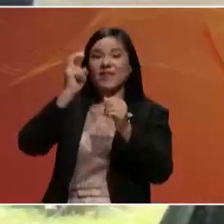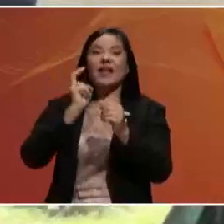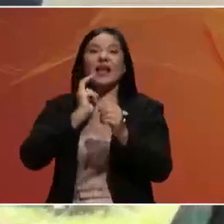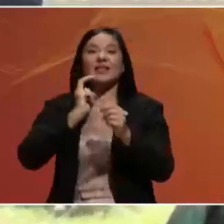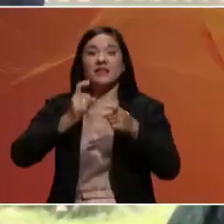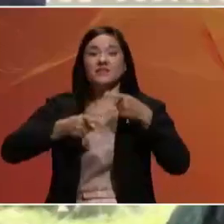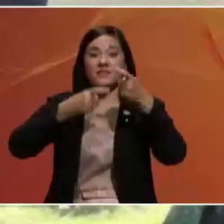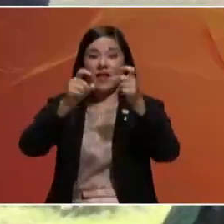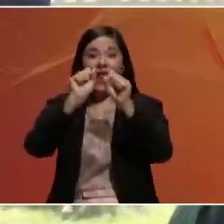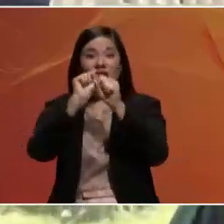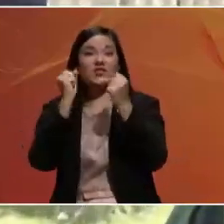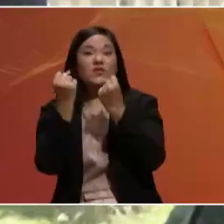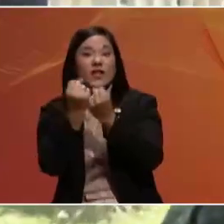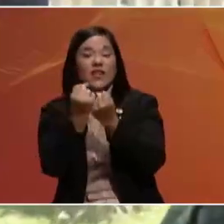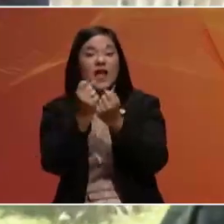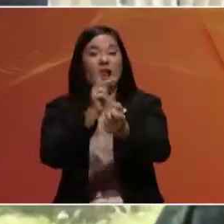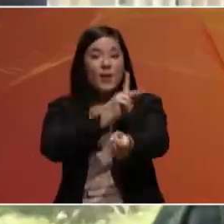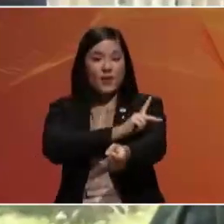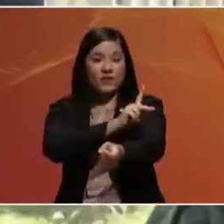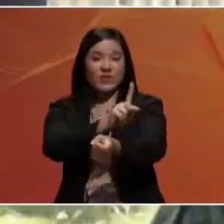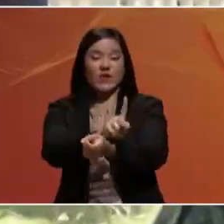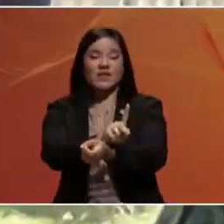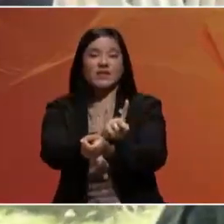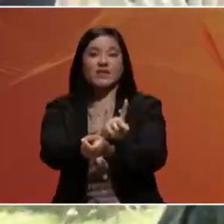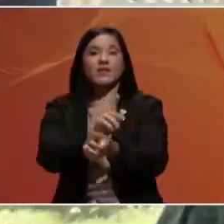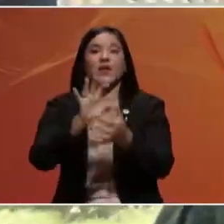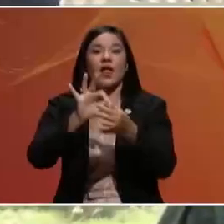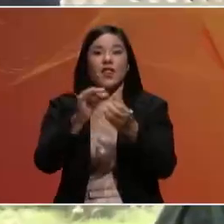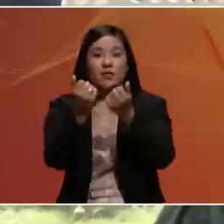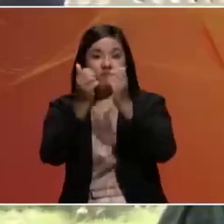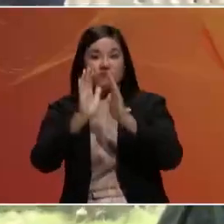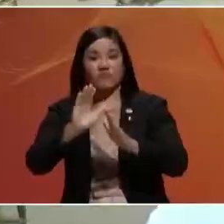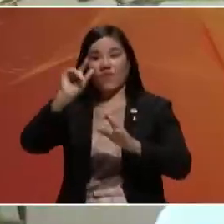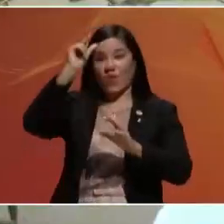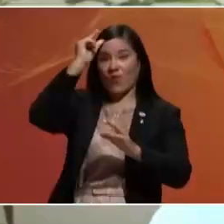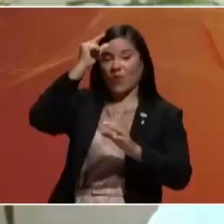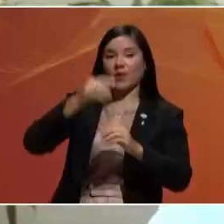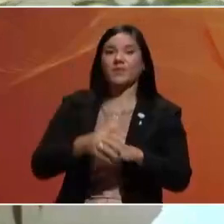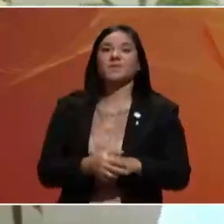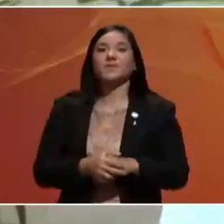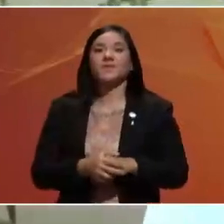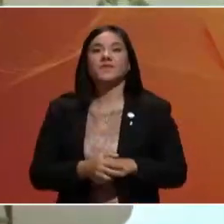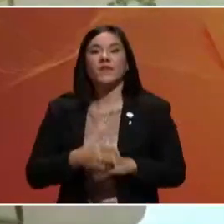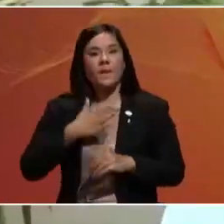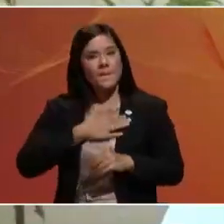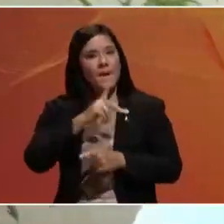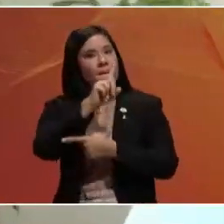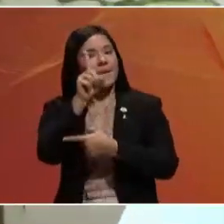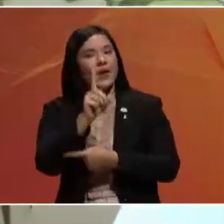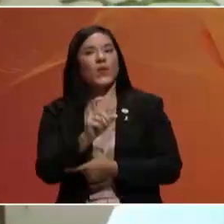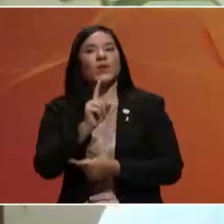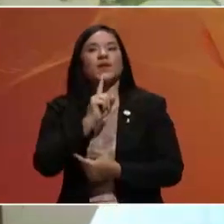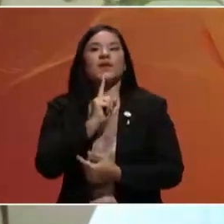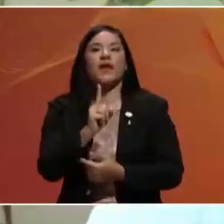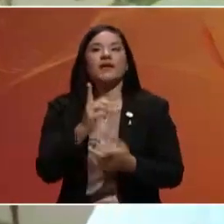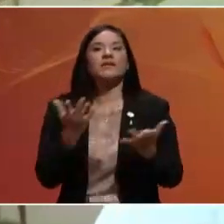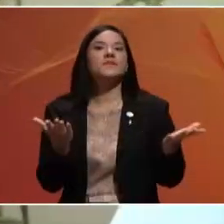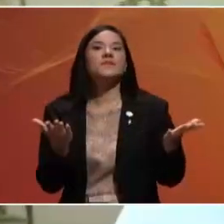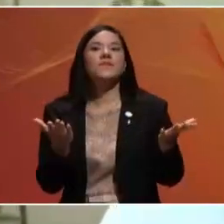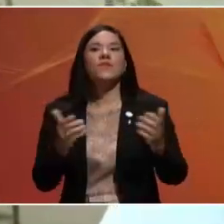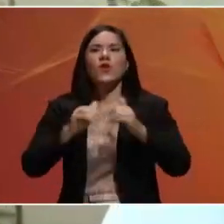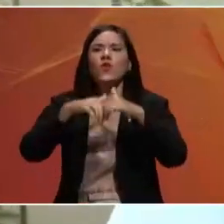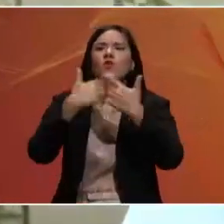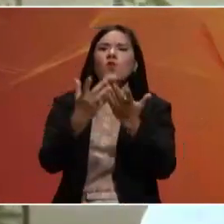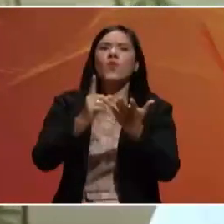garantizará a la sociedad la profesionalización de los servidores públicos? Bueno, me surge una pregunta y es básicamente, ¿cómo